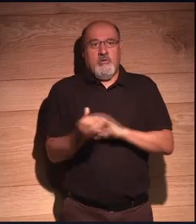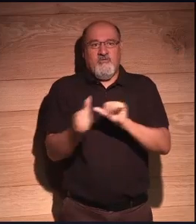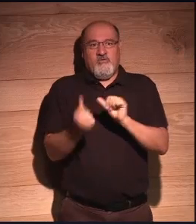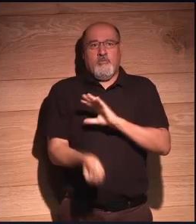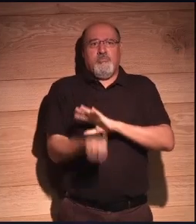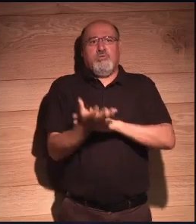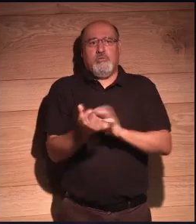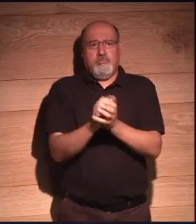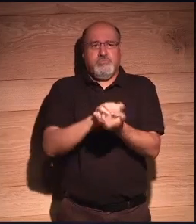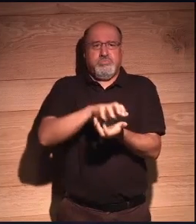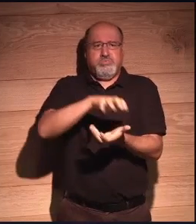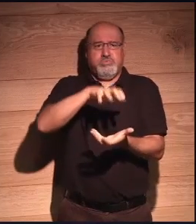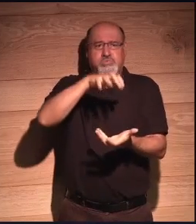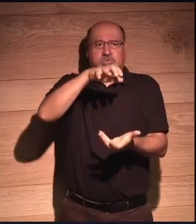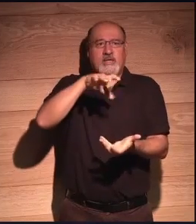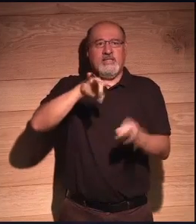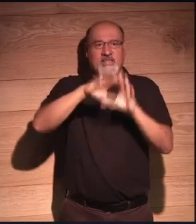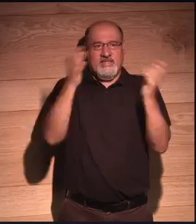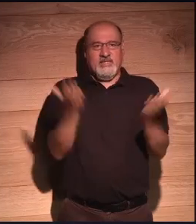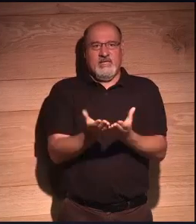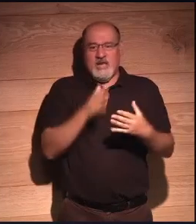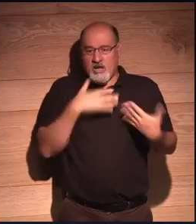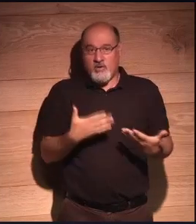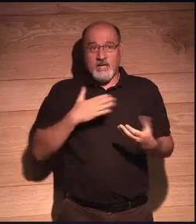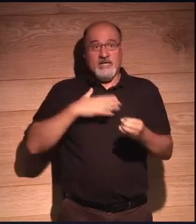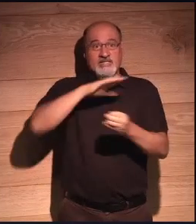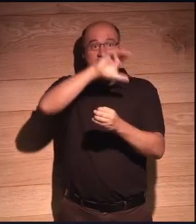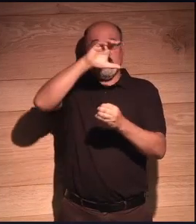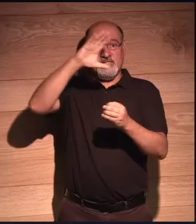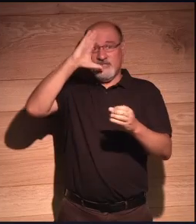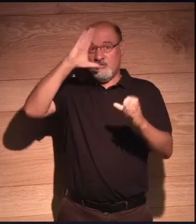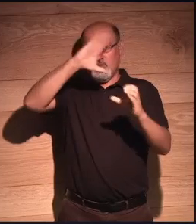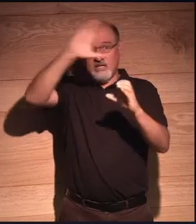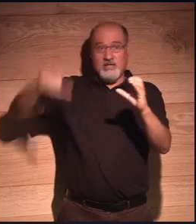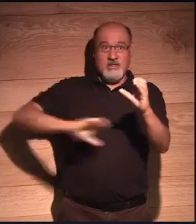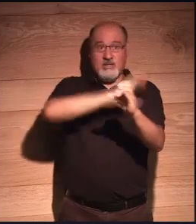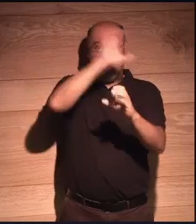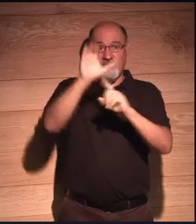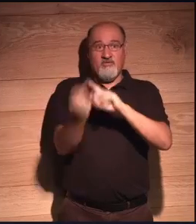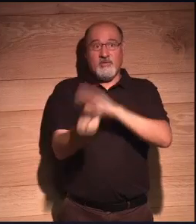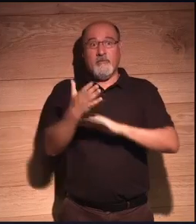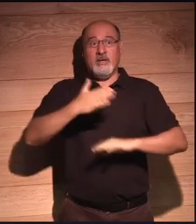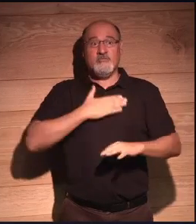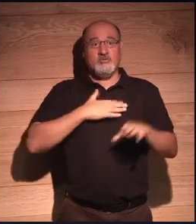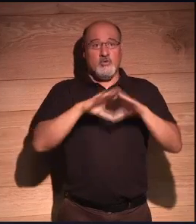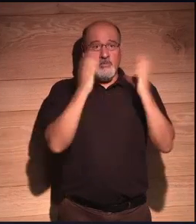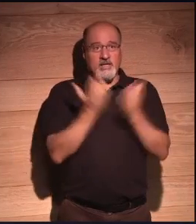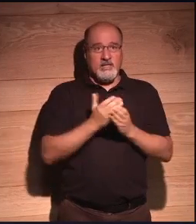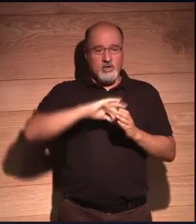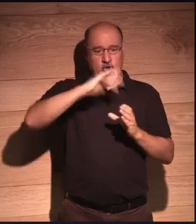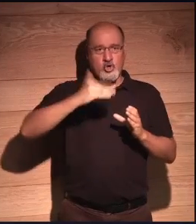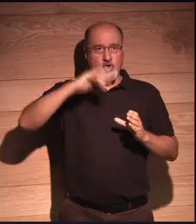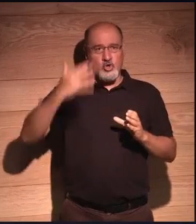solo es cómo se forman nuestros satélites, sino el proceso de formación de planetas como el nuestro, planetas rocosos,